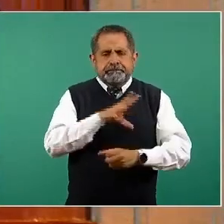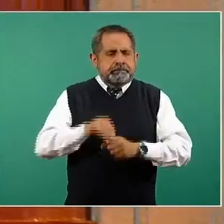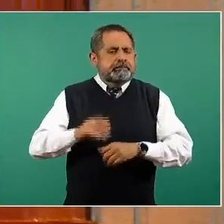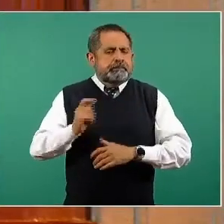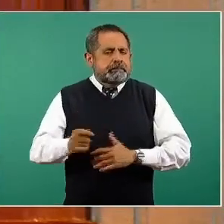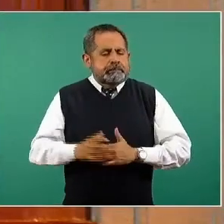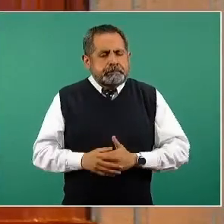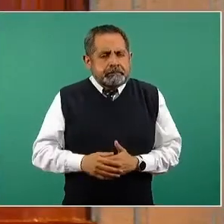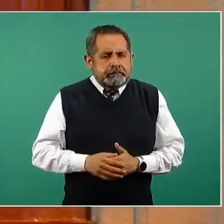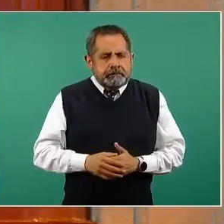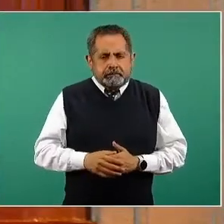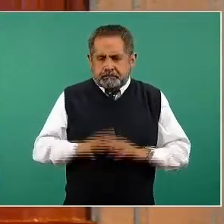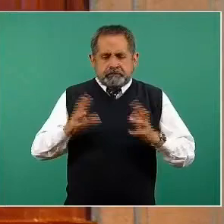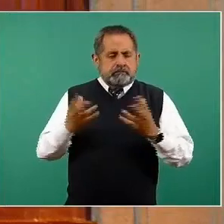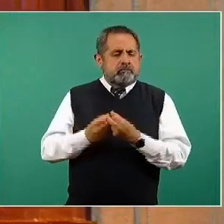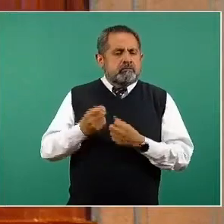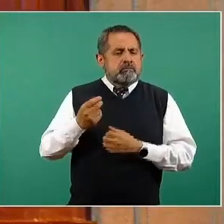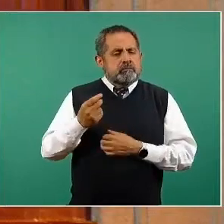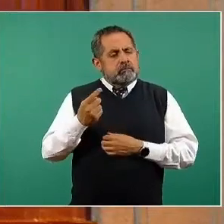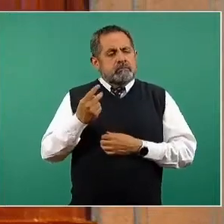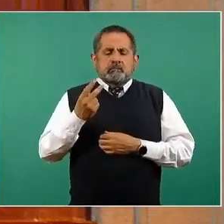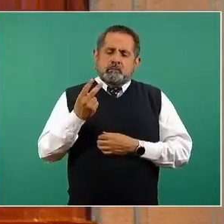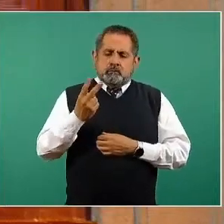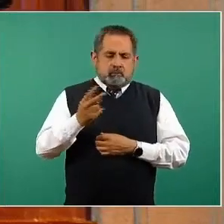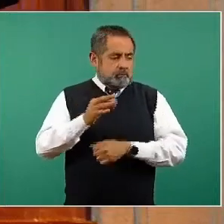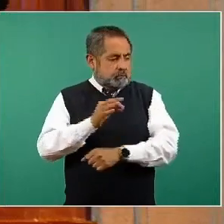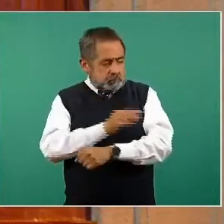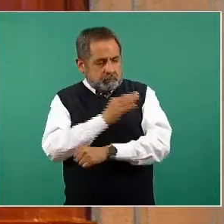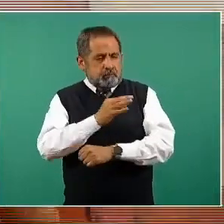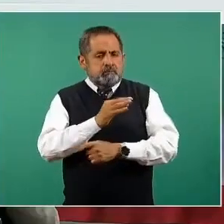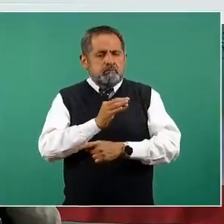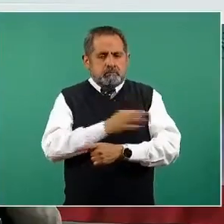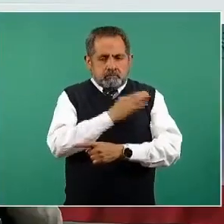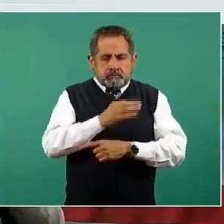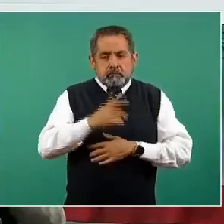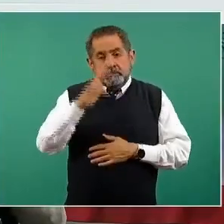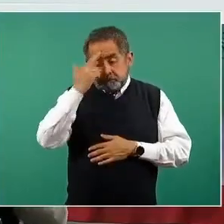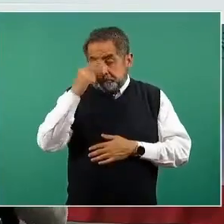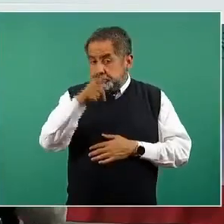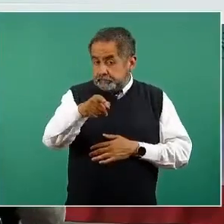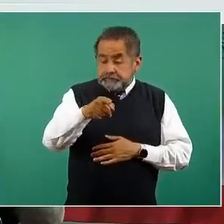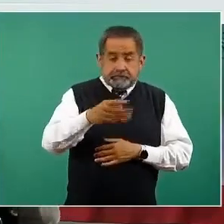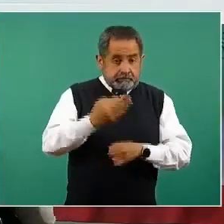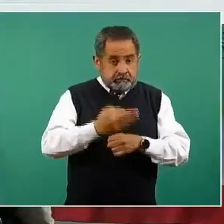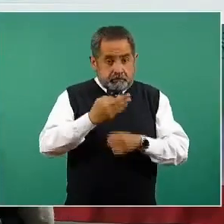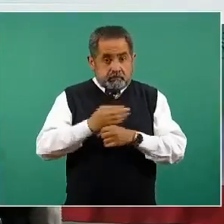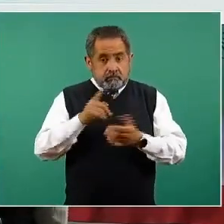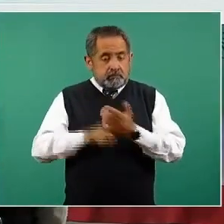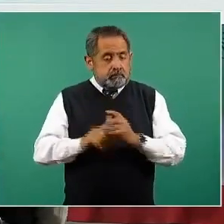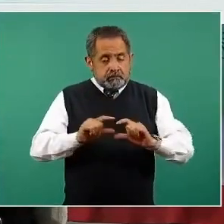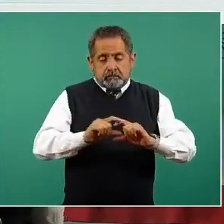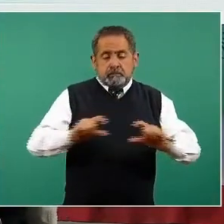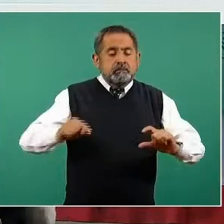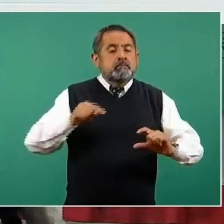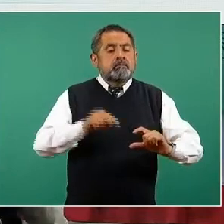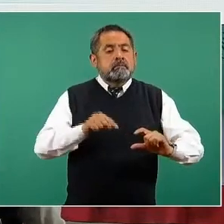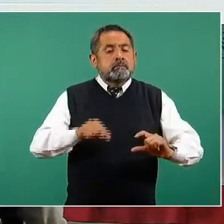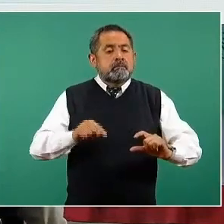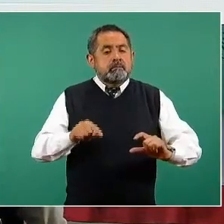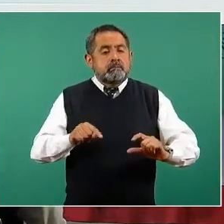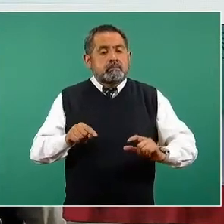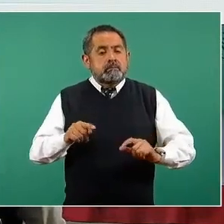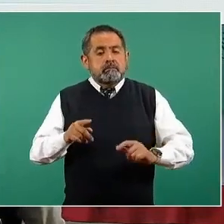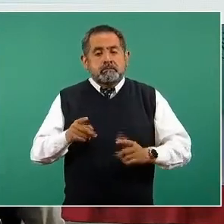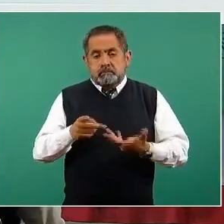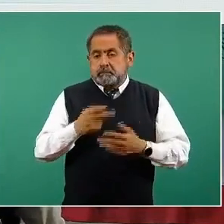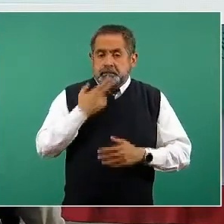tener las dos dosis aplicadas. Recordemos que en este grupo se están utilizando vacunas que tienen